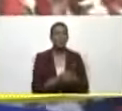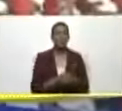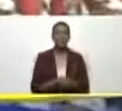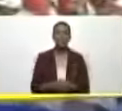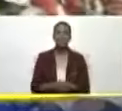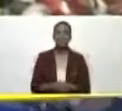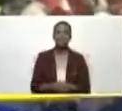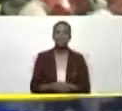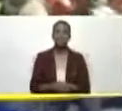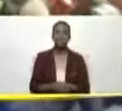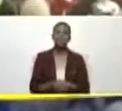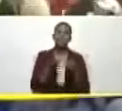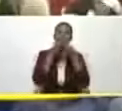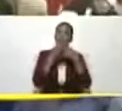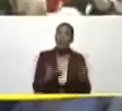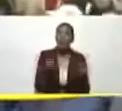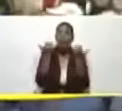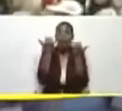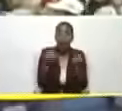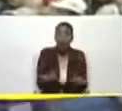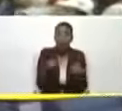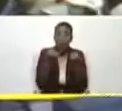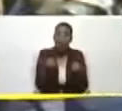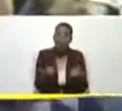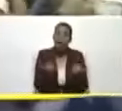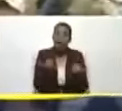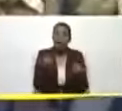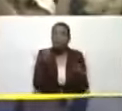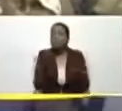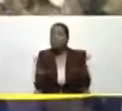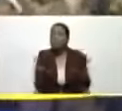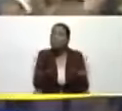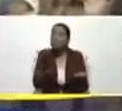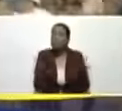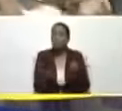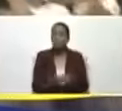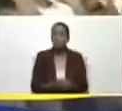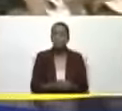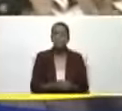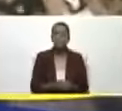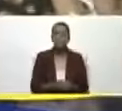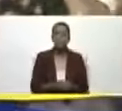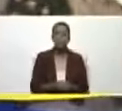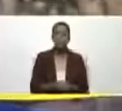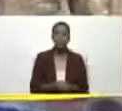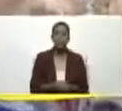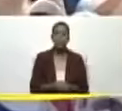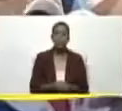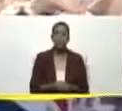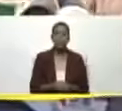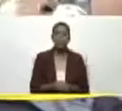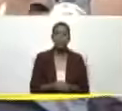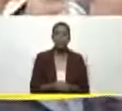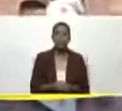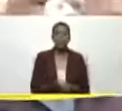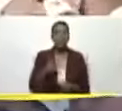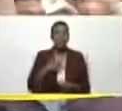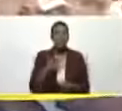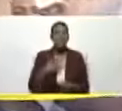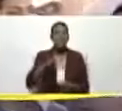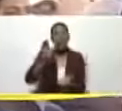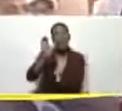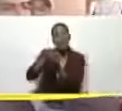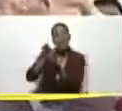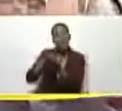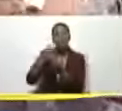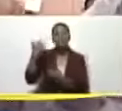esperamos bueno Mira vamos a hacer un balance siente se ve se siente no parte